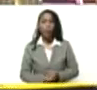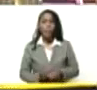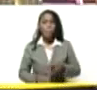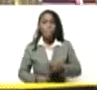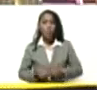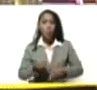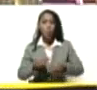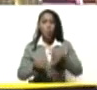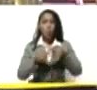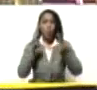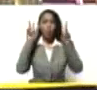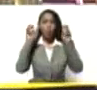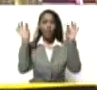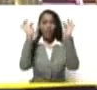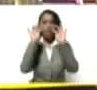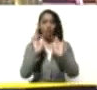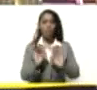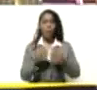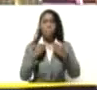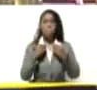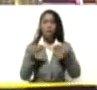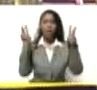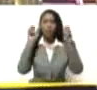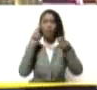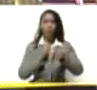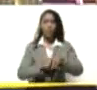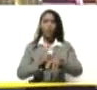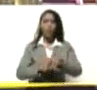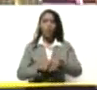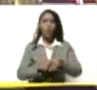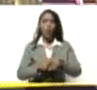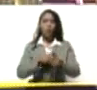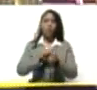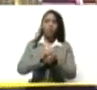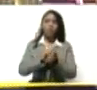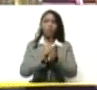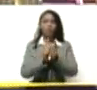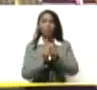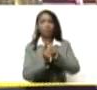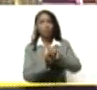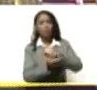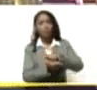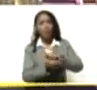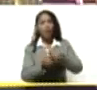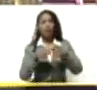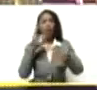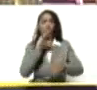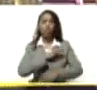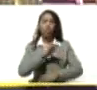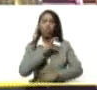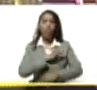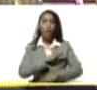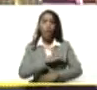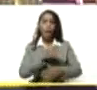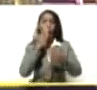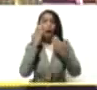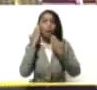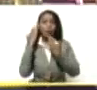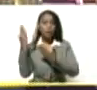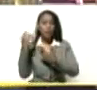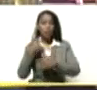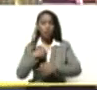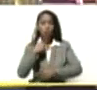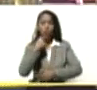construyendo nuevos métodos para una nueva época de transición al socialismo. Así la